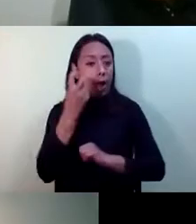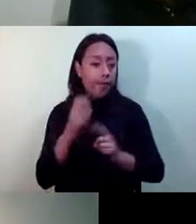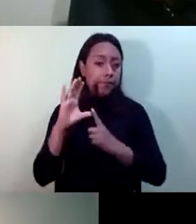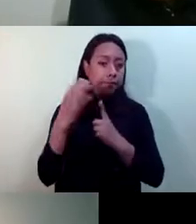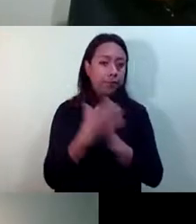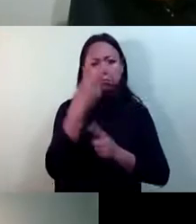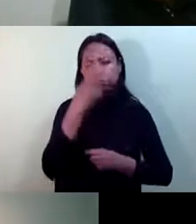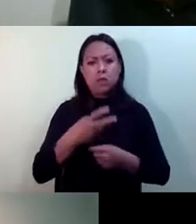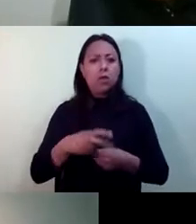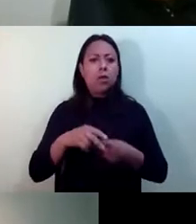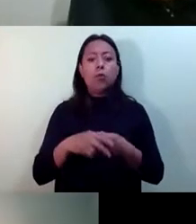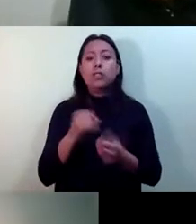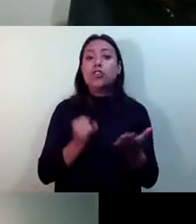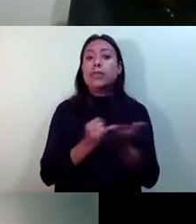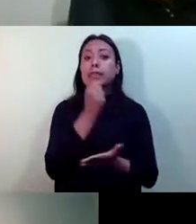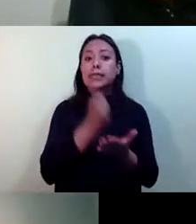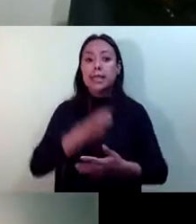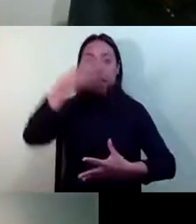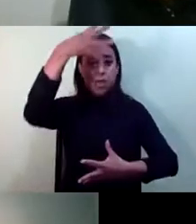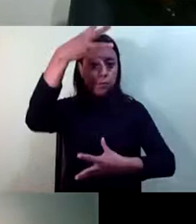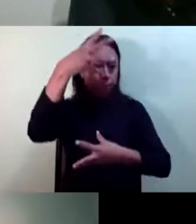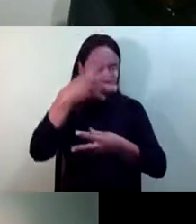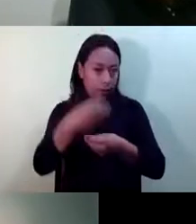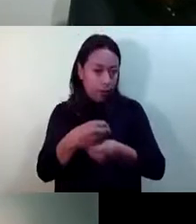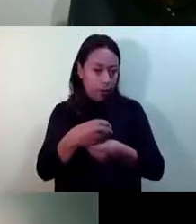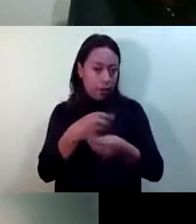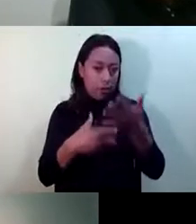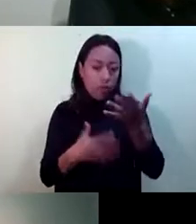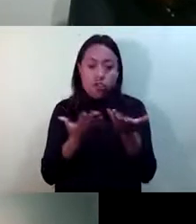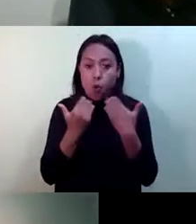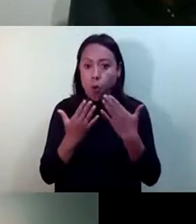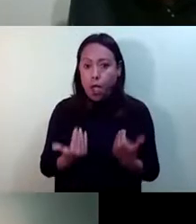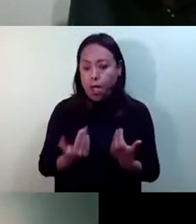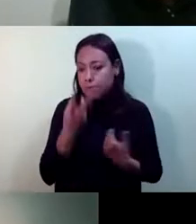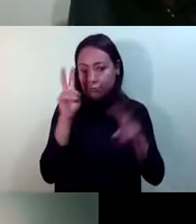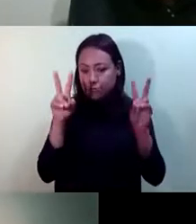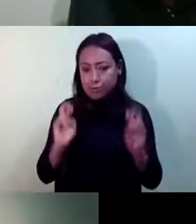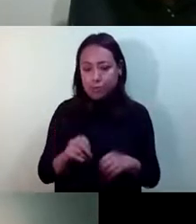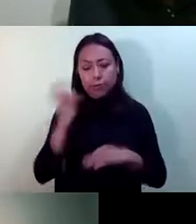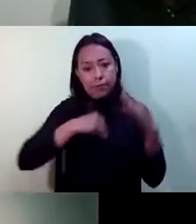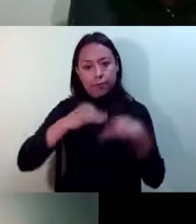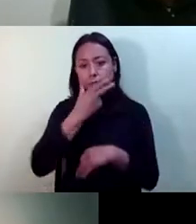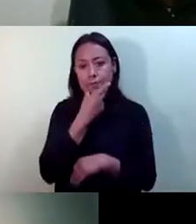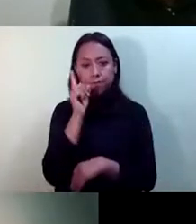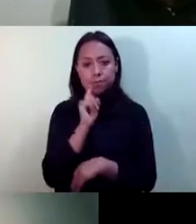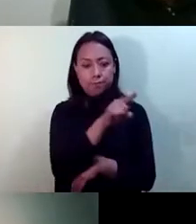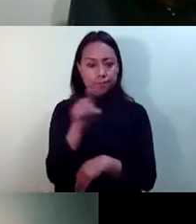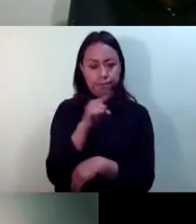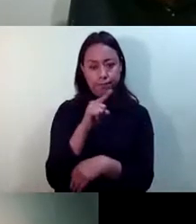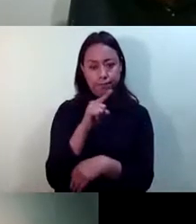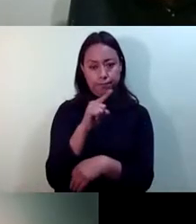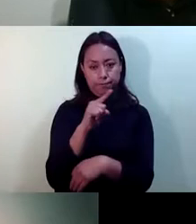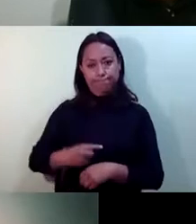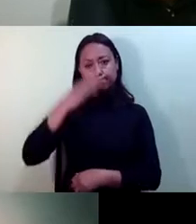del dictamen, no es materia del propio dictamen, todas y todos ustedes deben de saberlo. Y por el otro